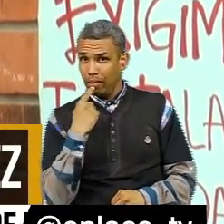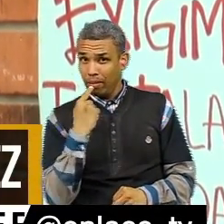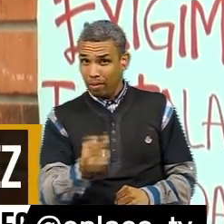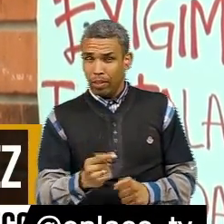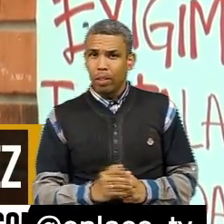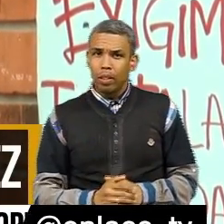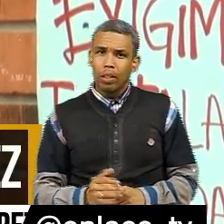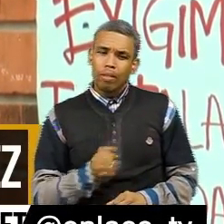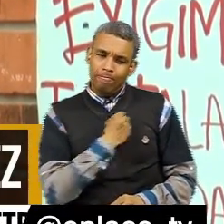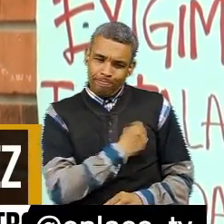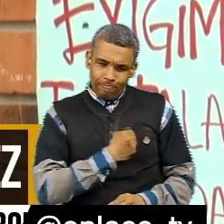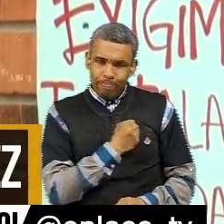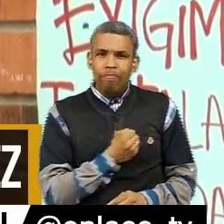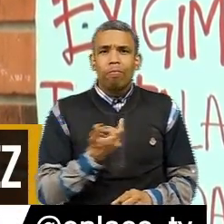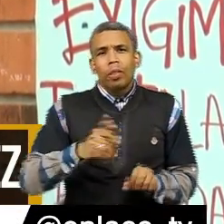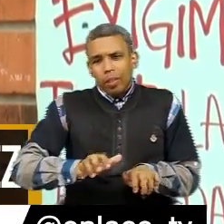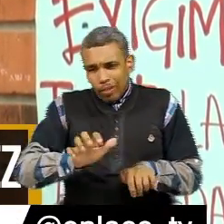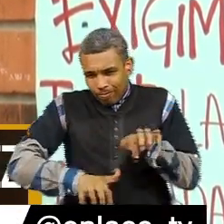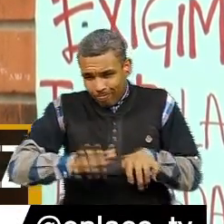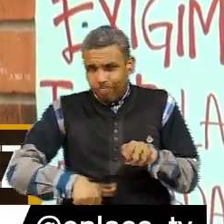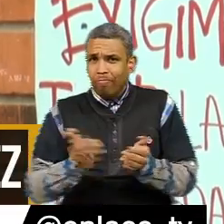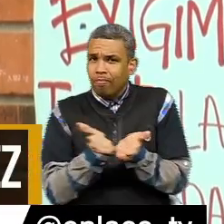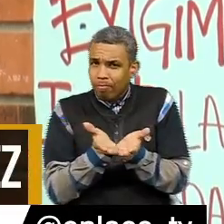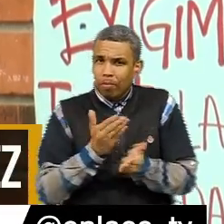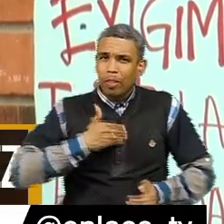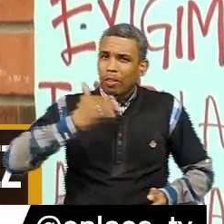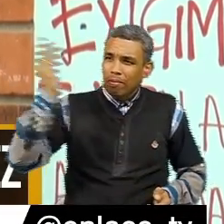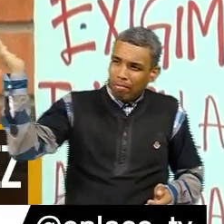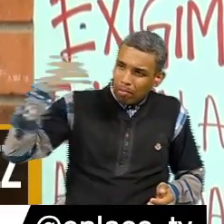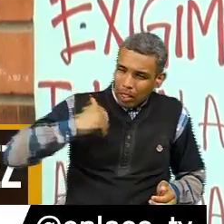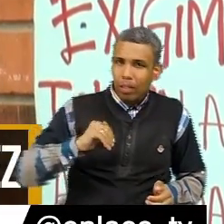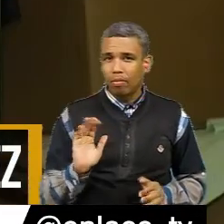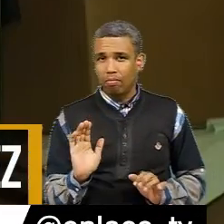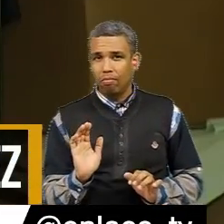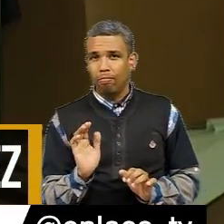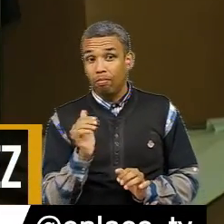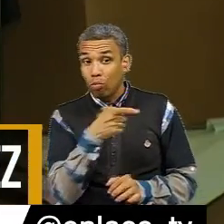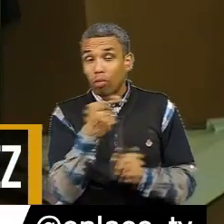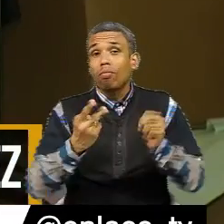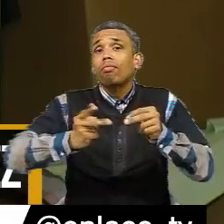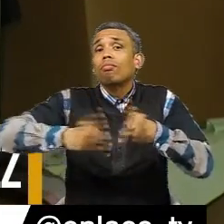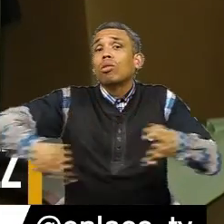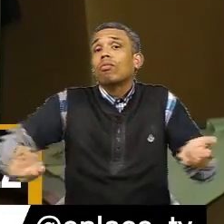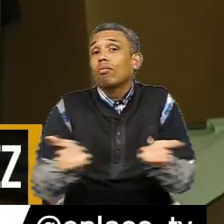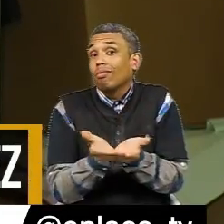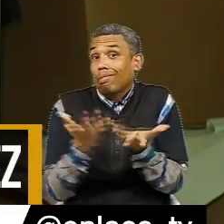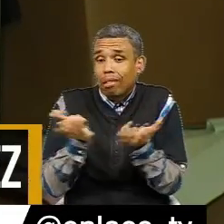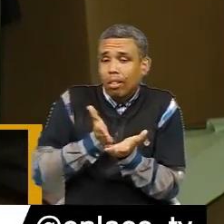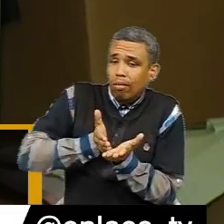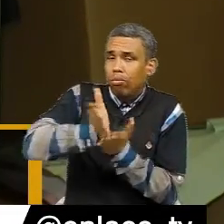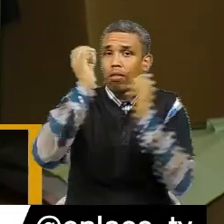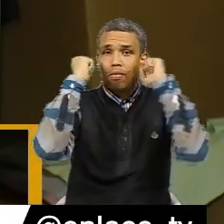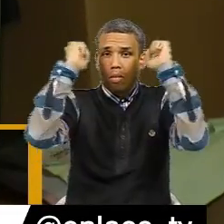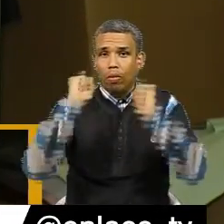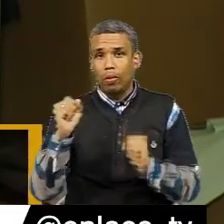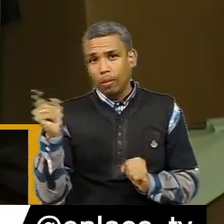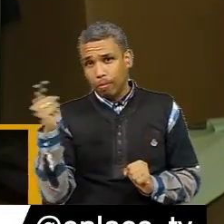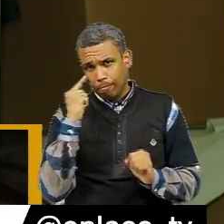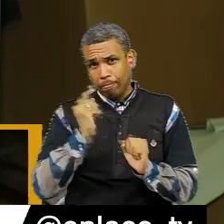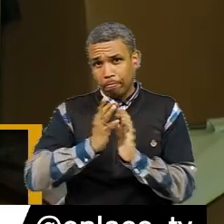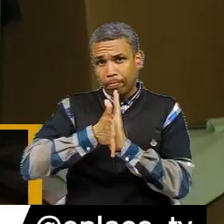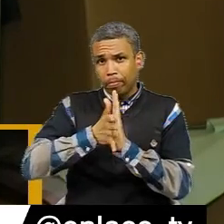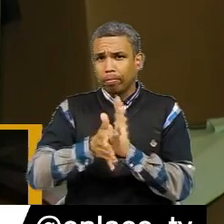intervención de la Secretaría de Educación, como quiera que este paro se ha declarado como indefinido. Solicito a la Secretaría de Educación que intervenga porque